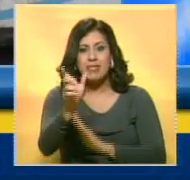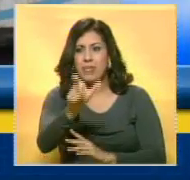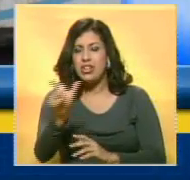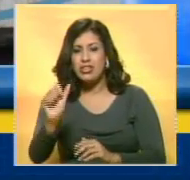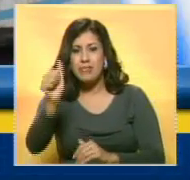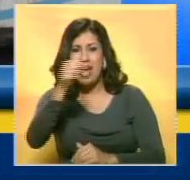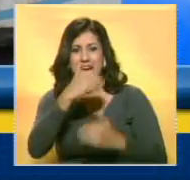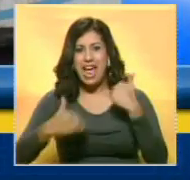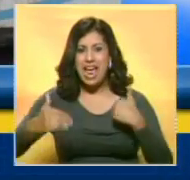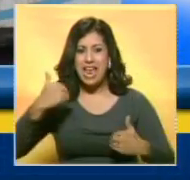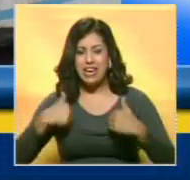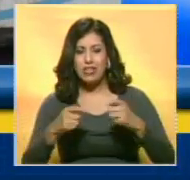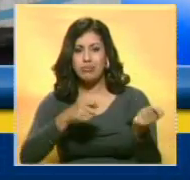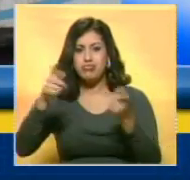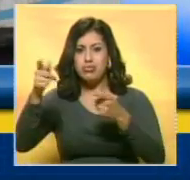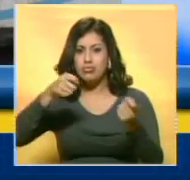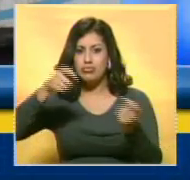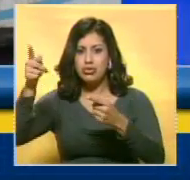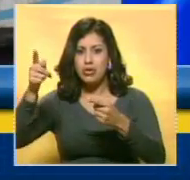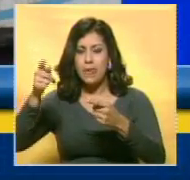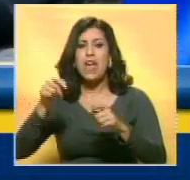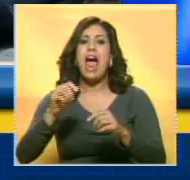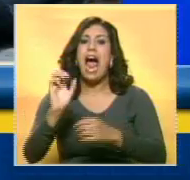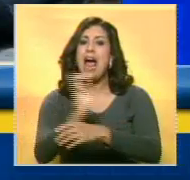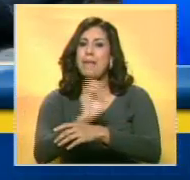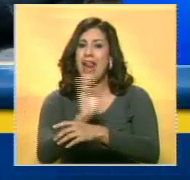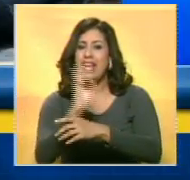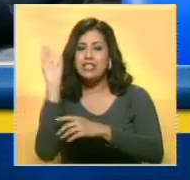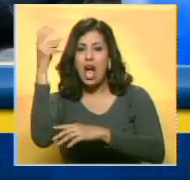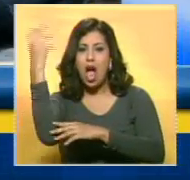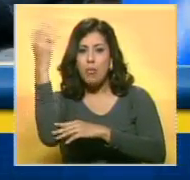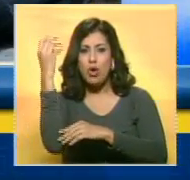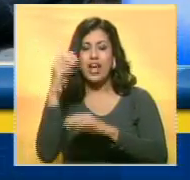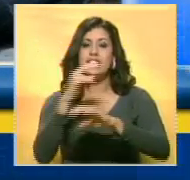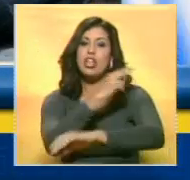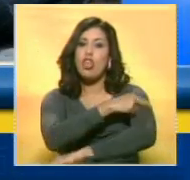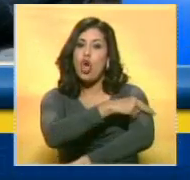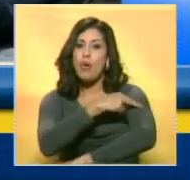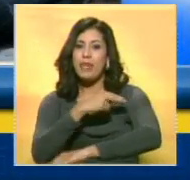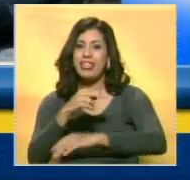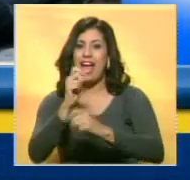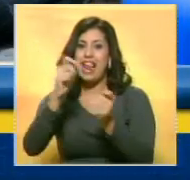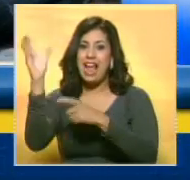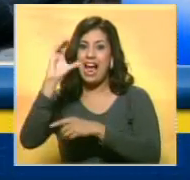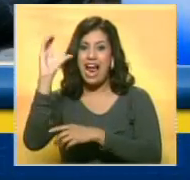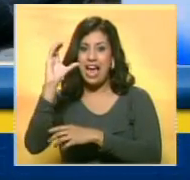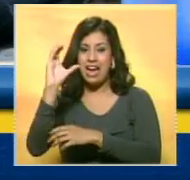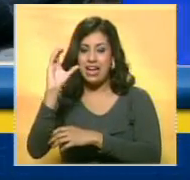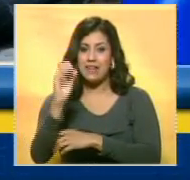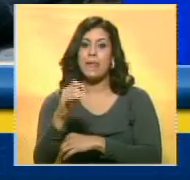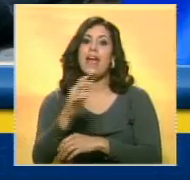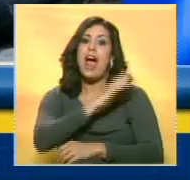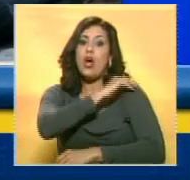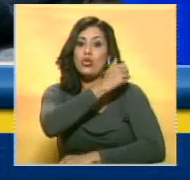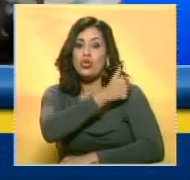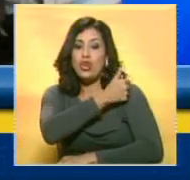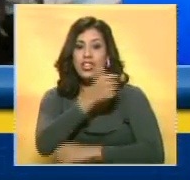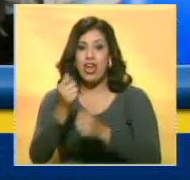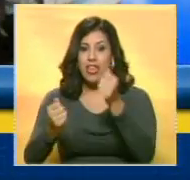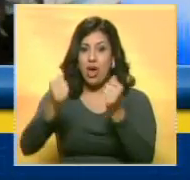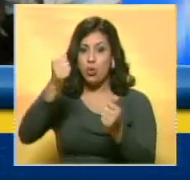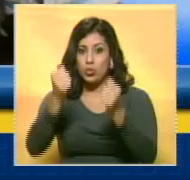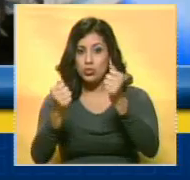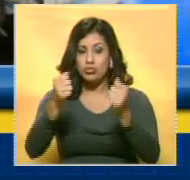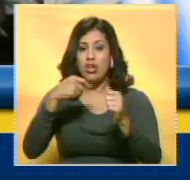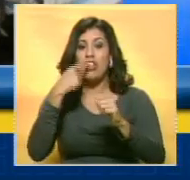que resultaron heridos fueron trasladados en ambulancias hacia el hospital del Llanito en Caracas. Las autoridades de tránsito